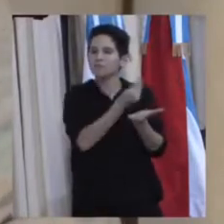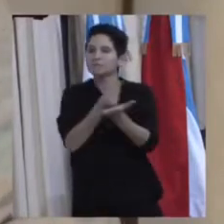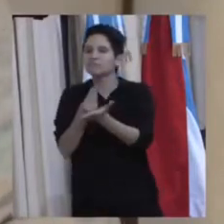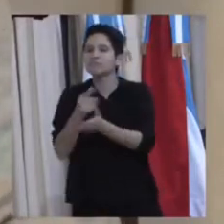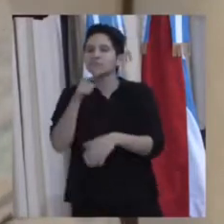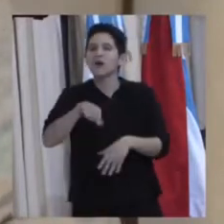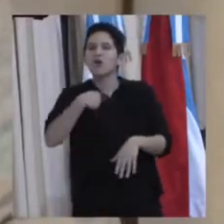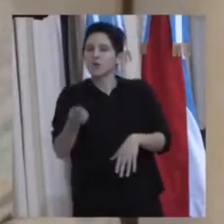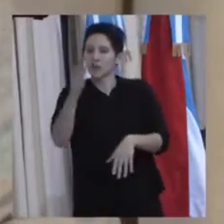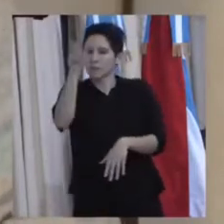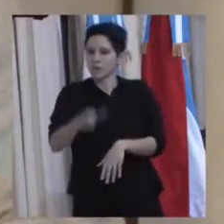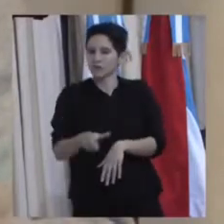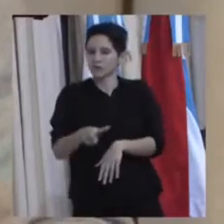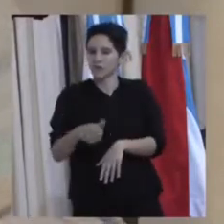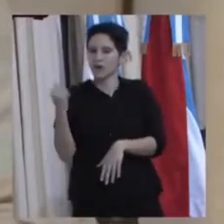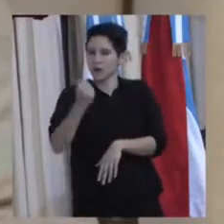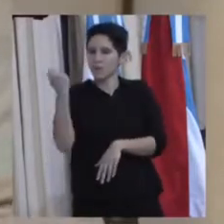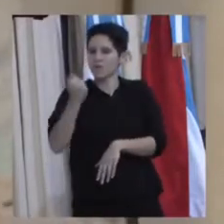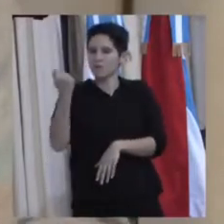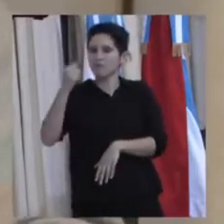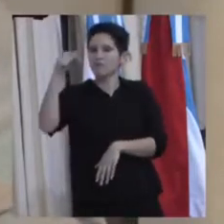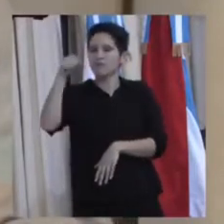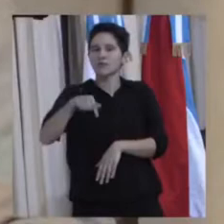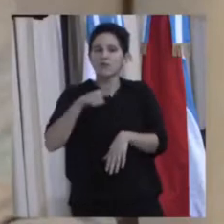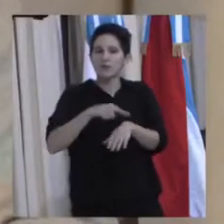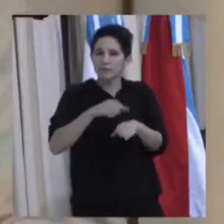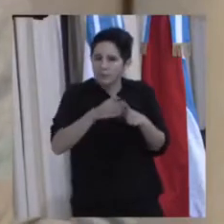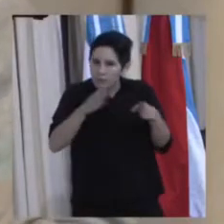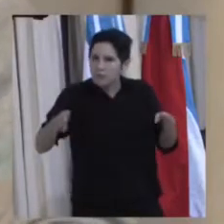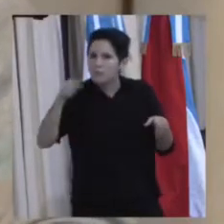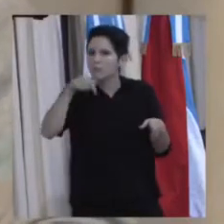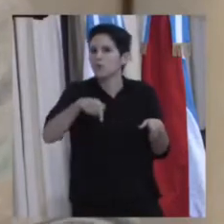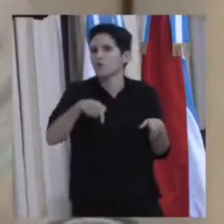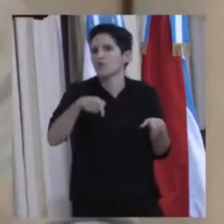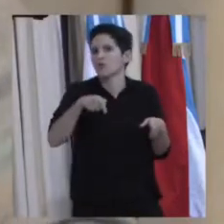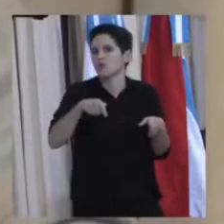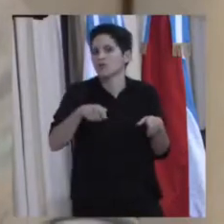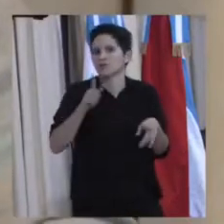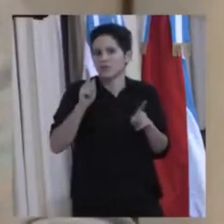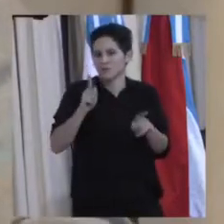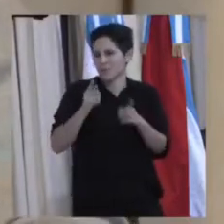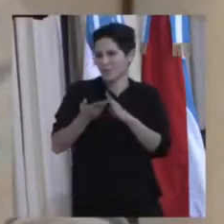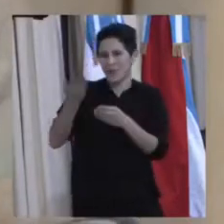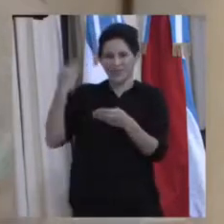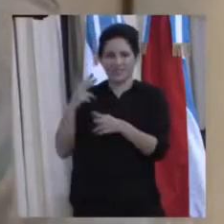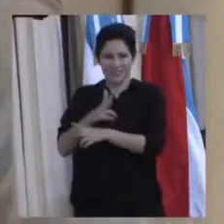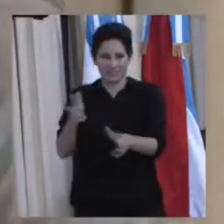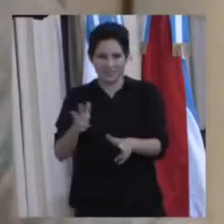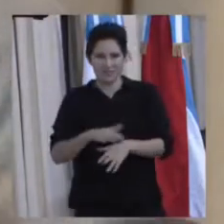otros actores sociales que fueron contemporáneos de esos mismos